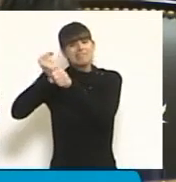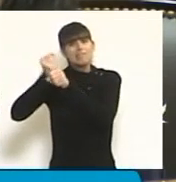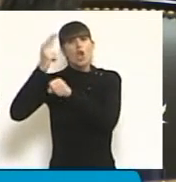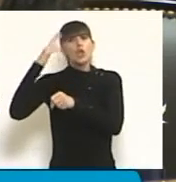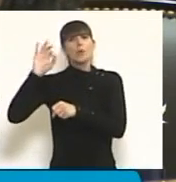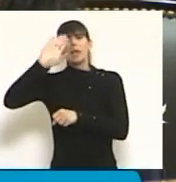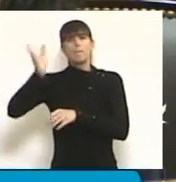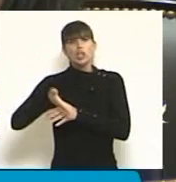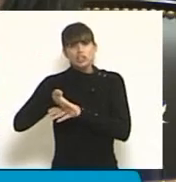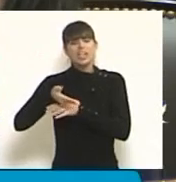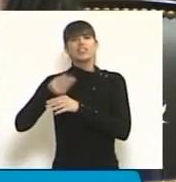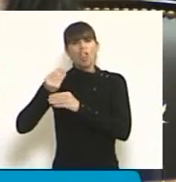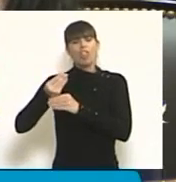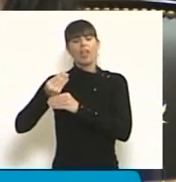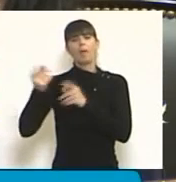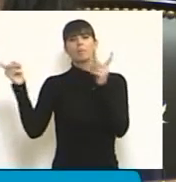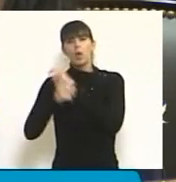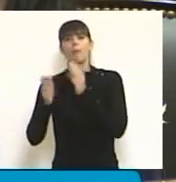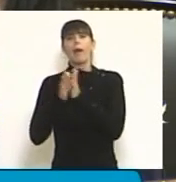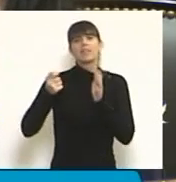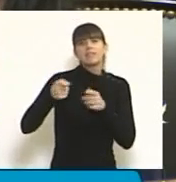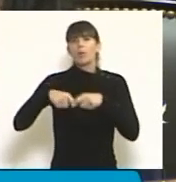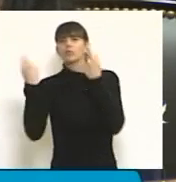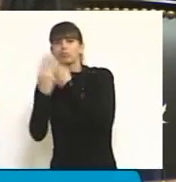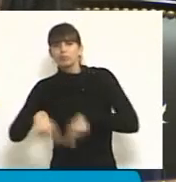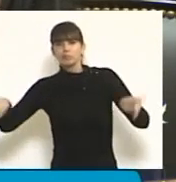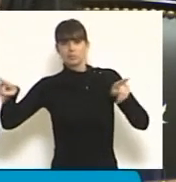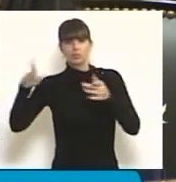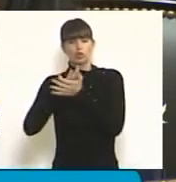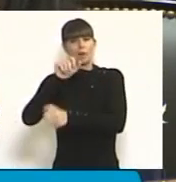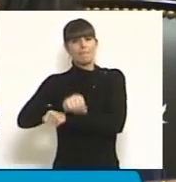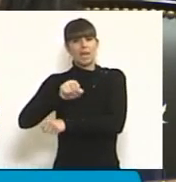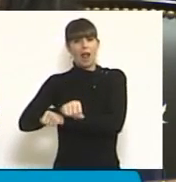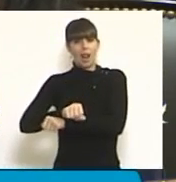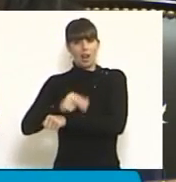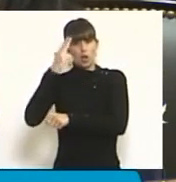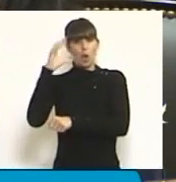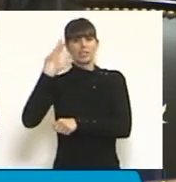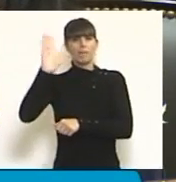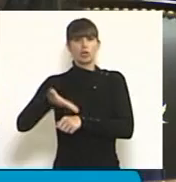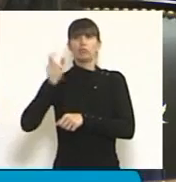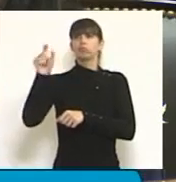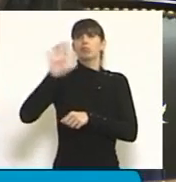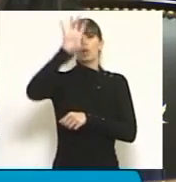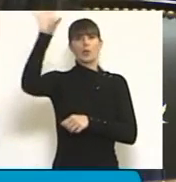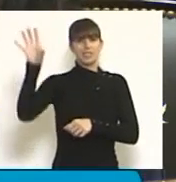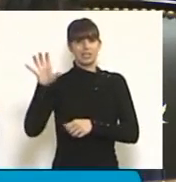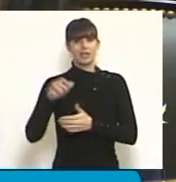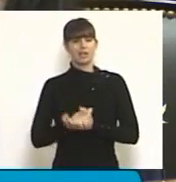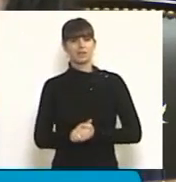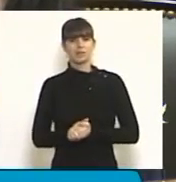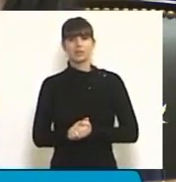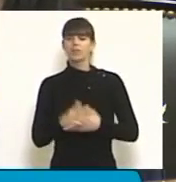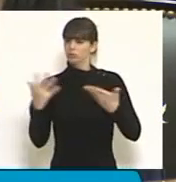de las causas penales que preocupan a los ciudadanos. Compartirán conmigo que esto